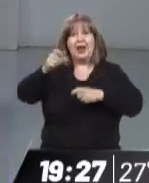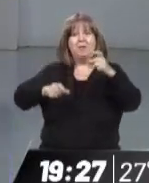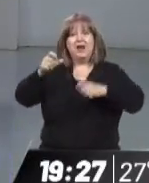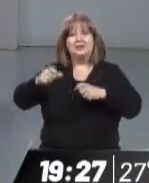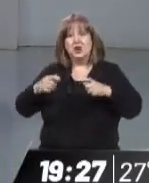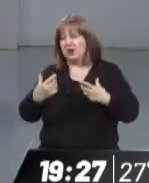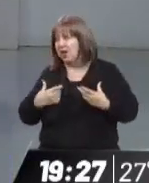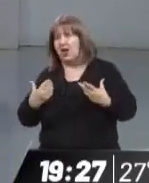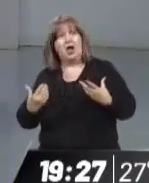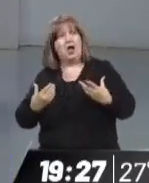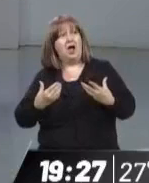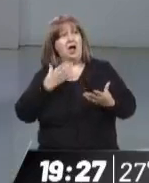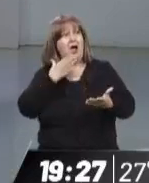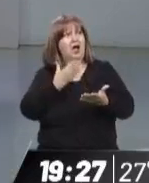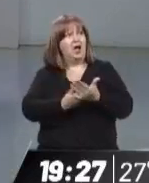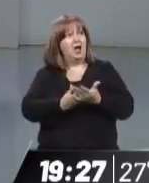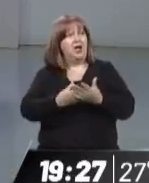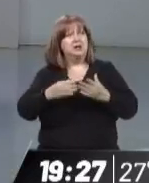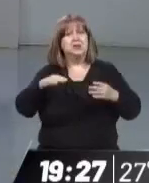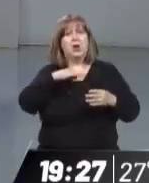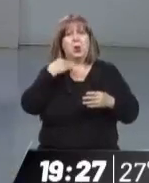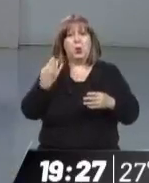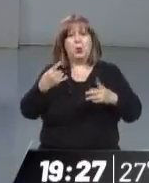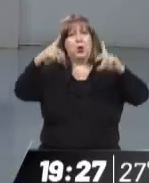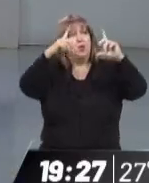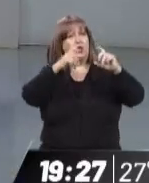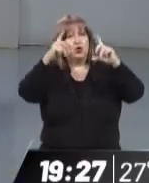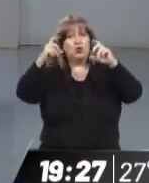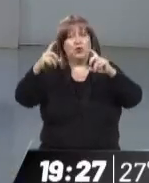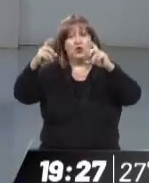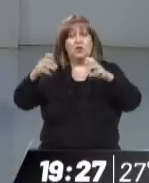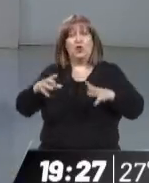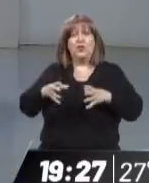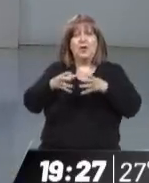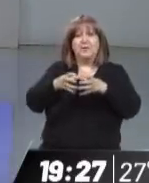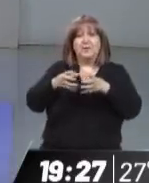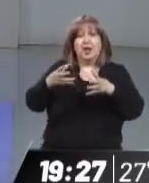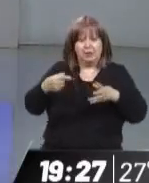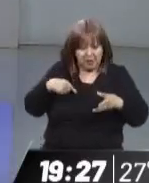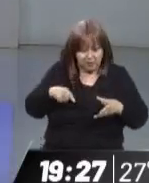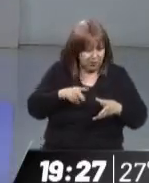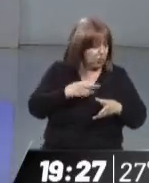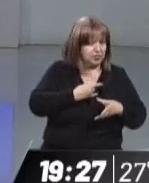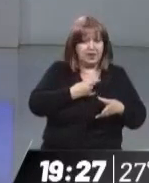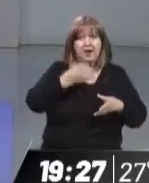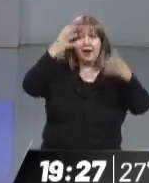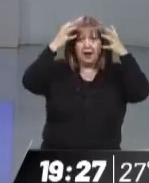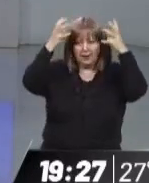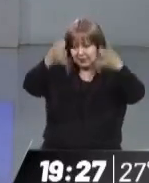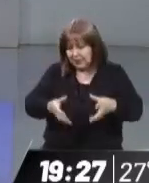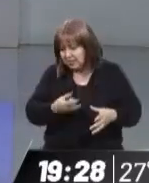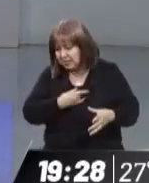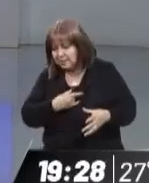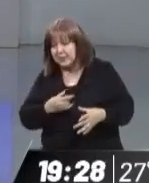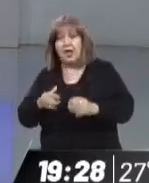paraba a sacar fotografías de cómo había quedado el cóndor. Y no solamente bueno, ¿y quién tenía la cabeza del cóndor? Que se llevaron la cabeza. Claro, fue también la pregunta.